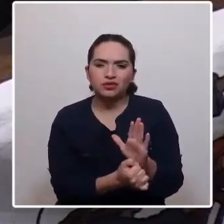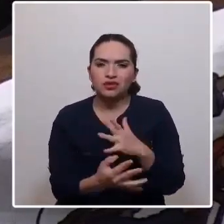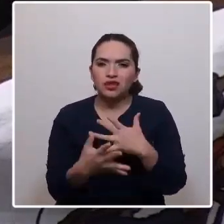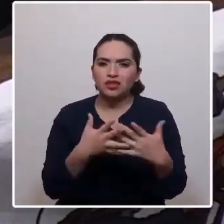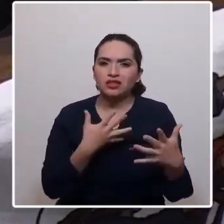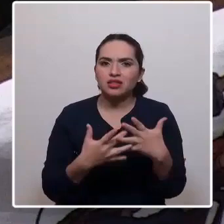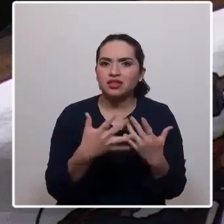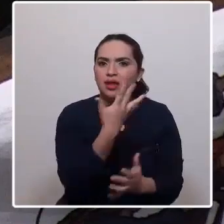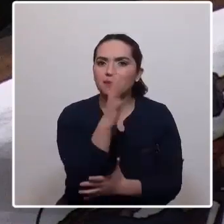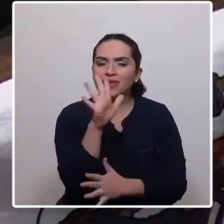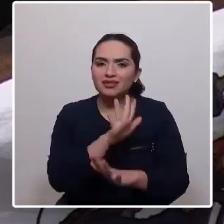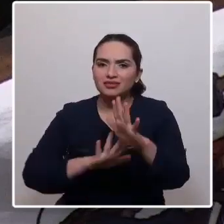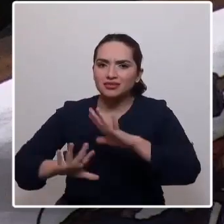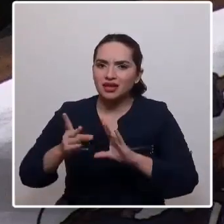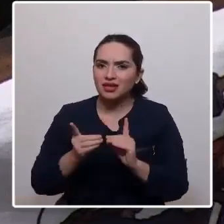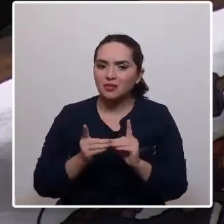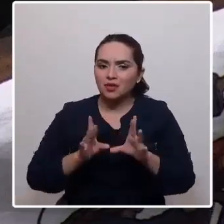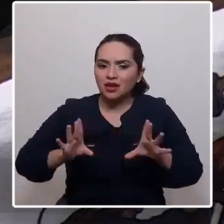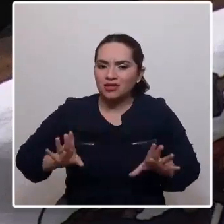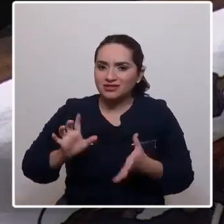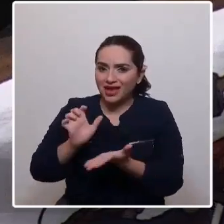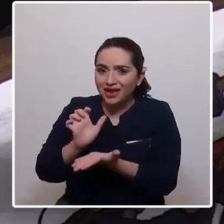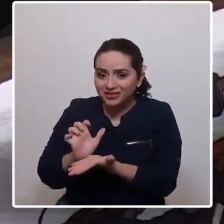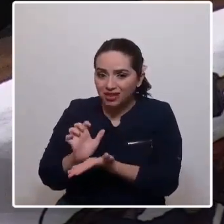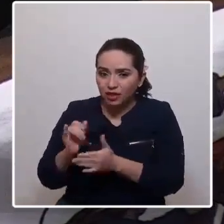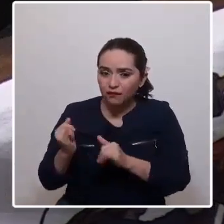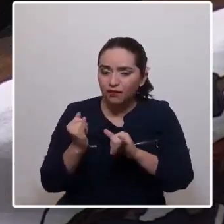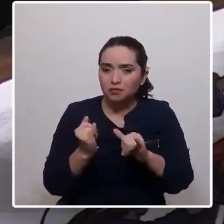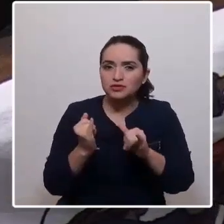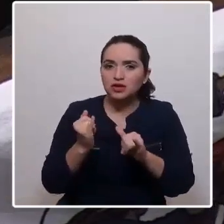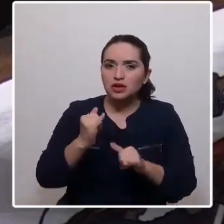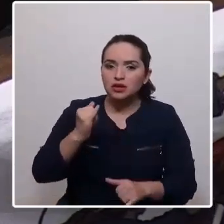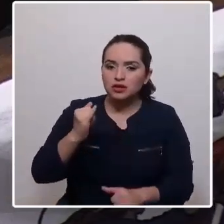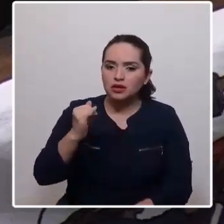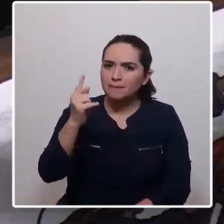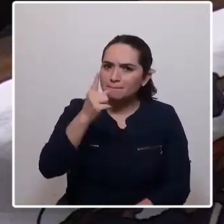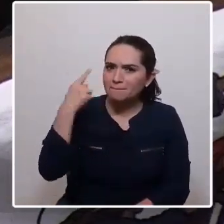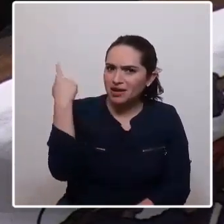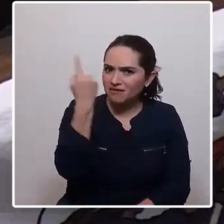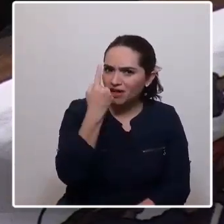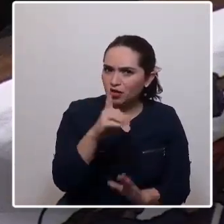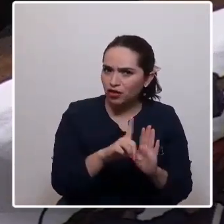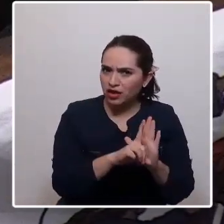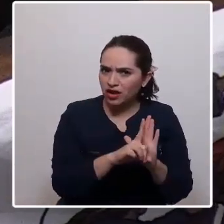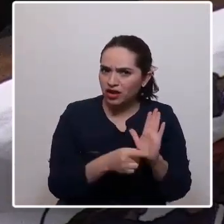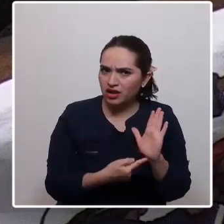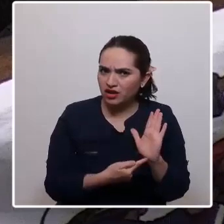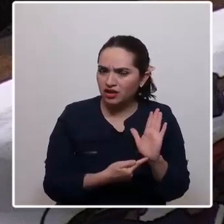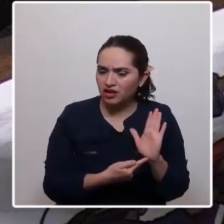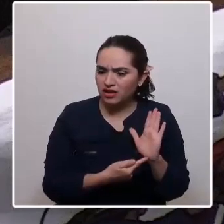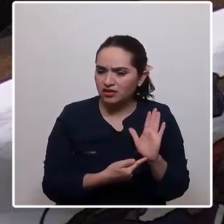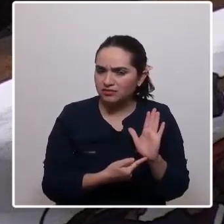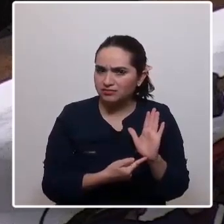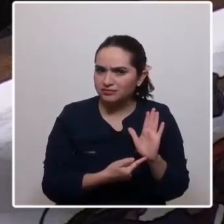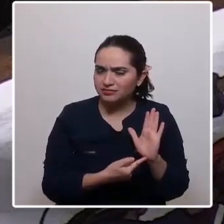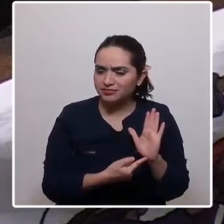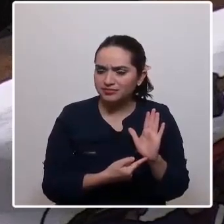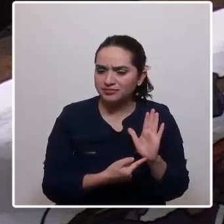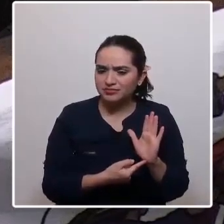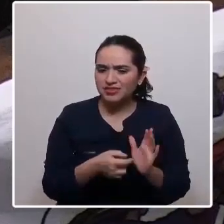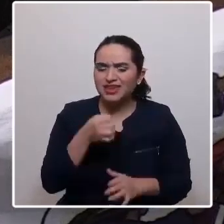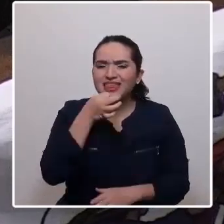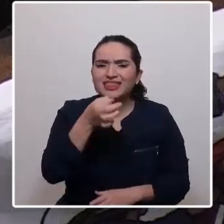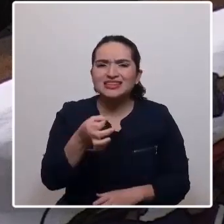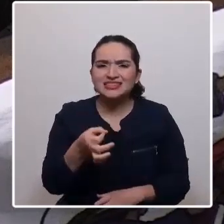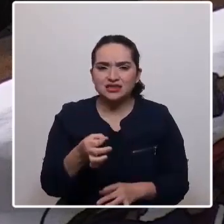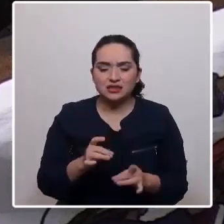que el Estado pudiese dar información y los privados acaso definan la ley? Hablan de democracia